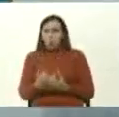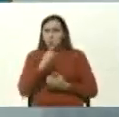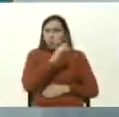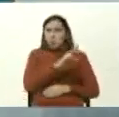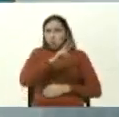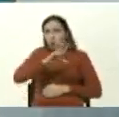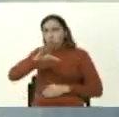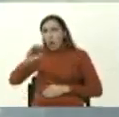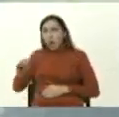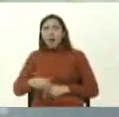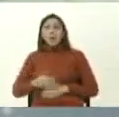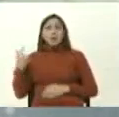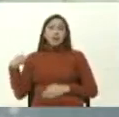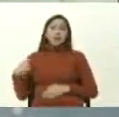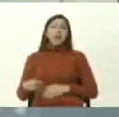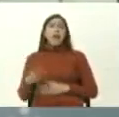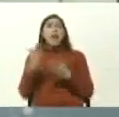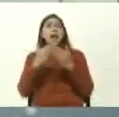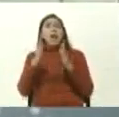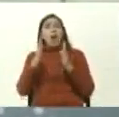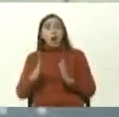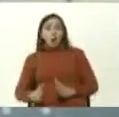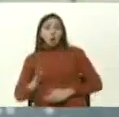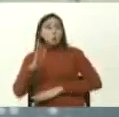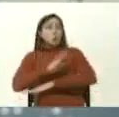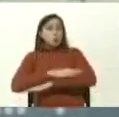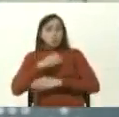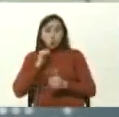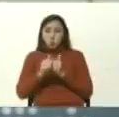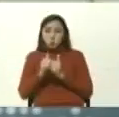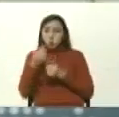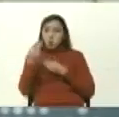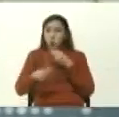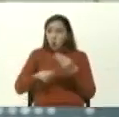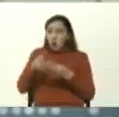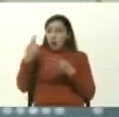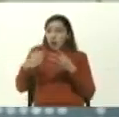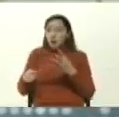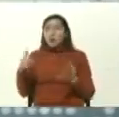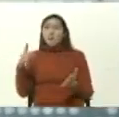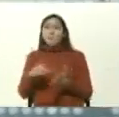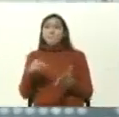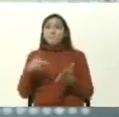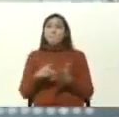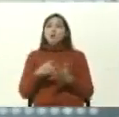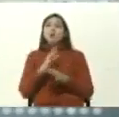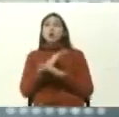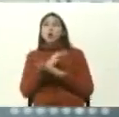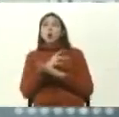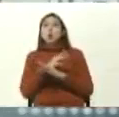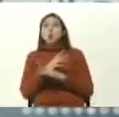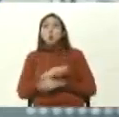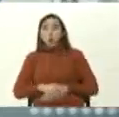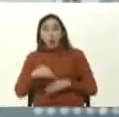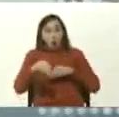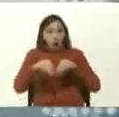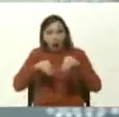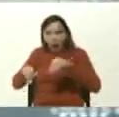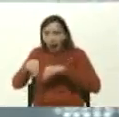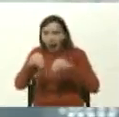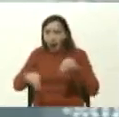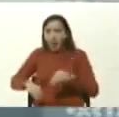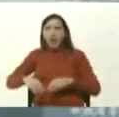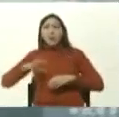170 estudiantes que son talentos en materia deportiva en distintas disciplinas. Fútbol de sala, ajedrez, boxeo,